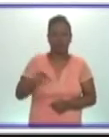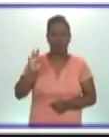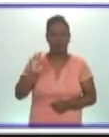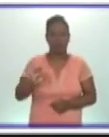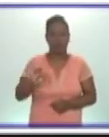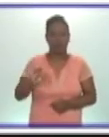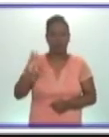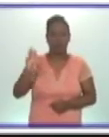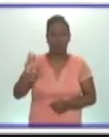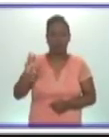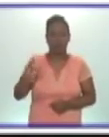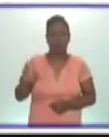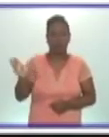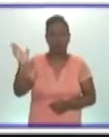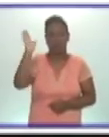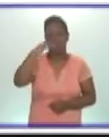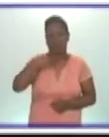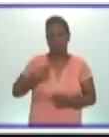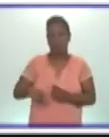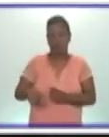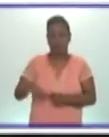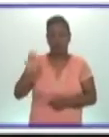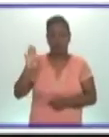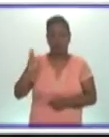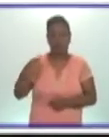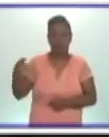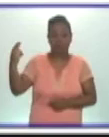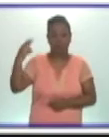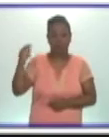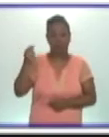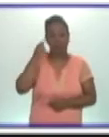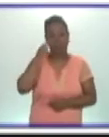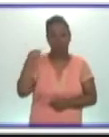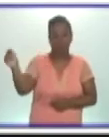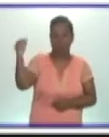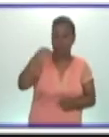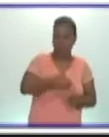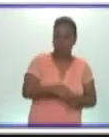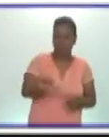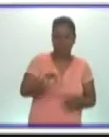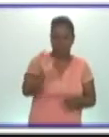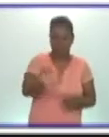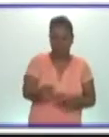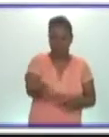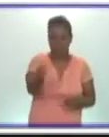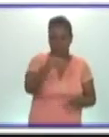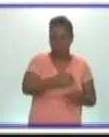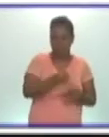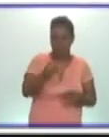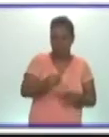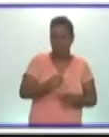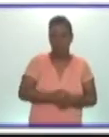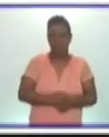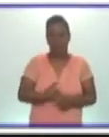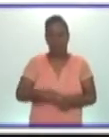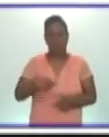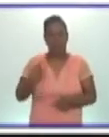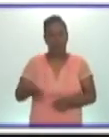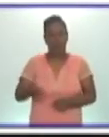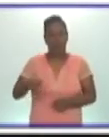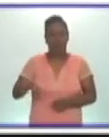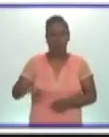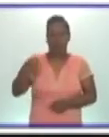Y como no hay ninguna otra b cuadrada, se pasa exactamente igual abajo, más 8b cuadrada. Ahora con las letras